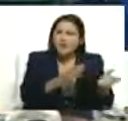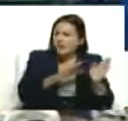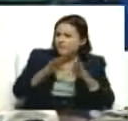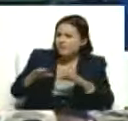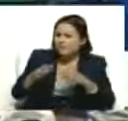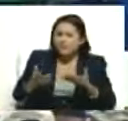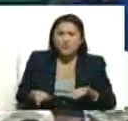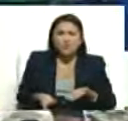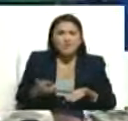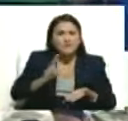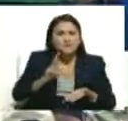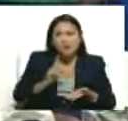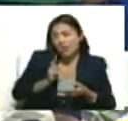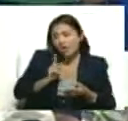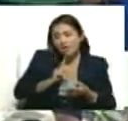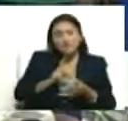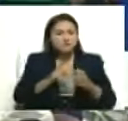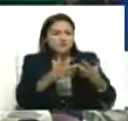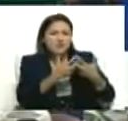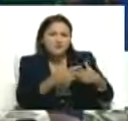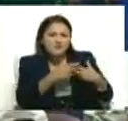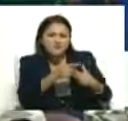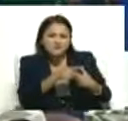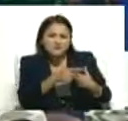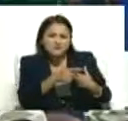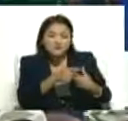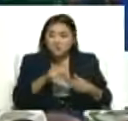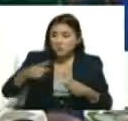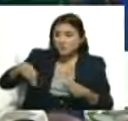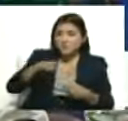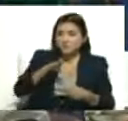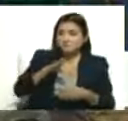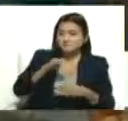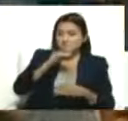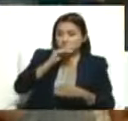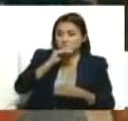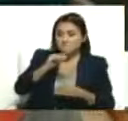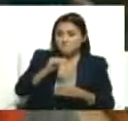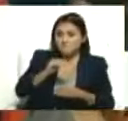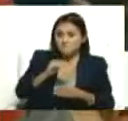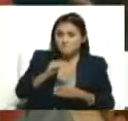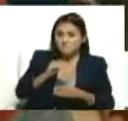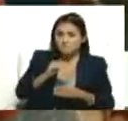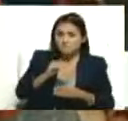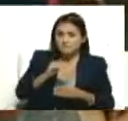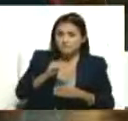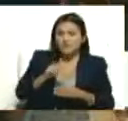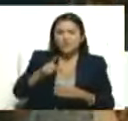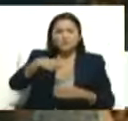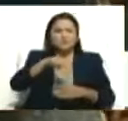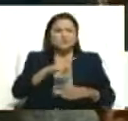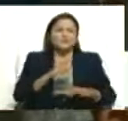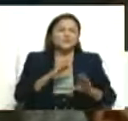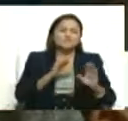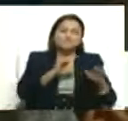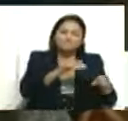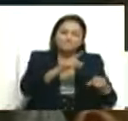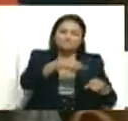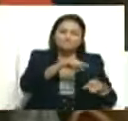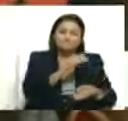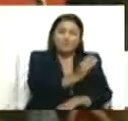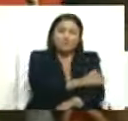la ExxonMobil. ¿Se van a quedar callados? Eso habla muy claro a quién prefieren ellos.